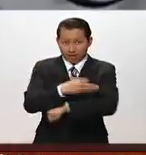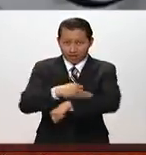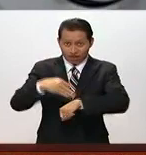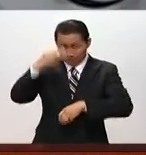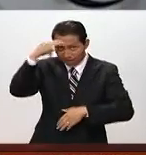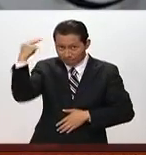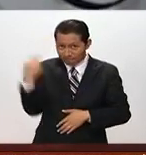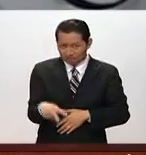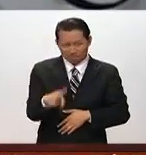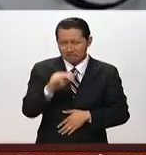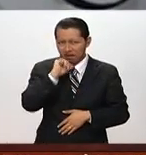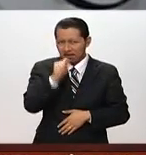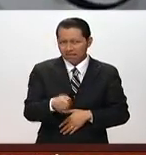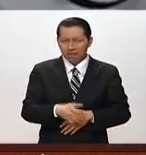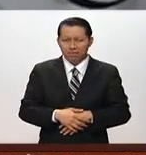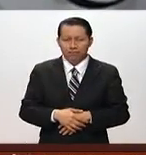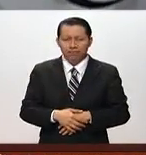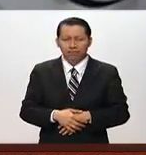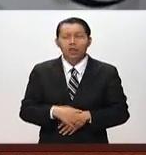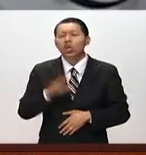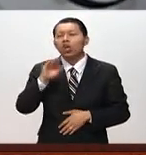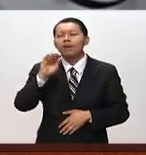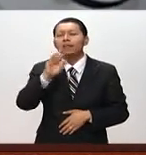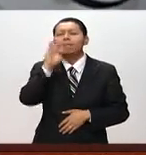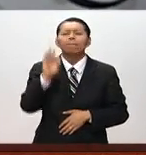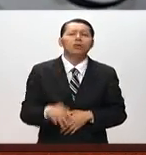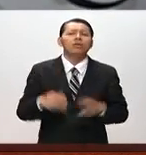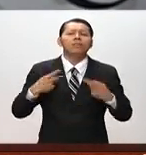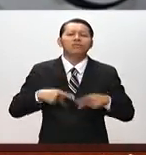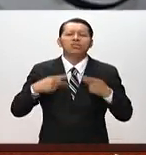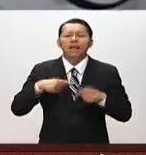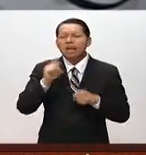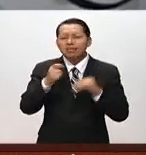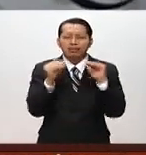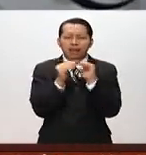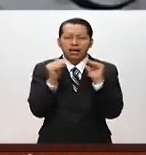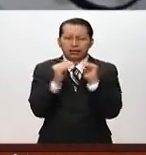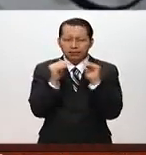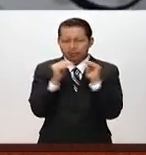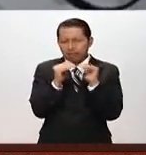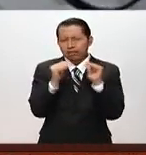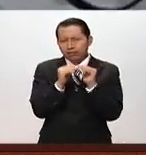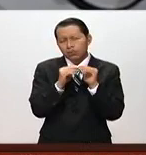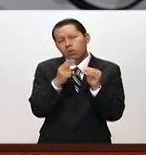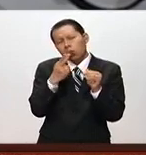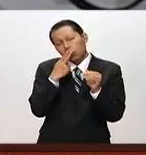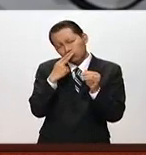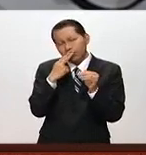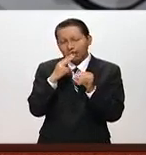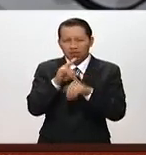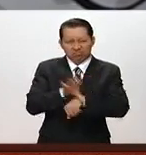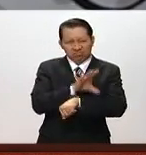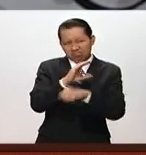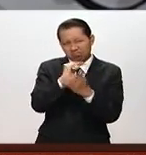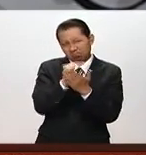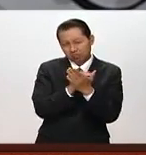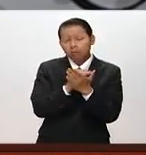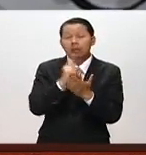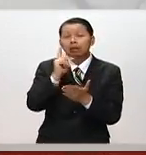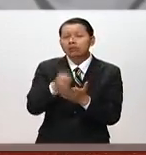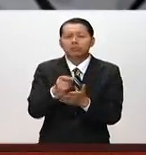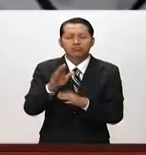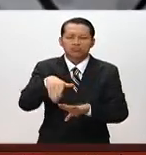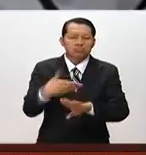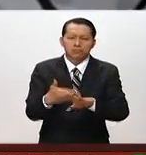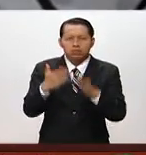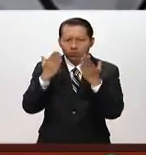El 90% de nuestros clientes, que son los usuarios domésticos de bajo consumo, no hay